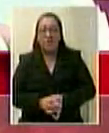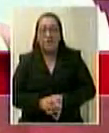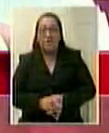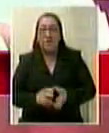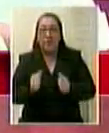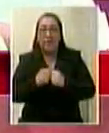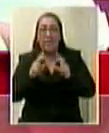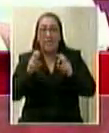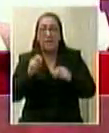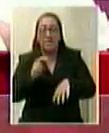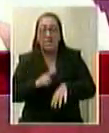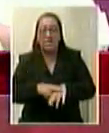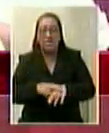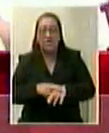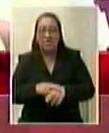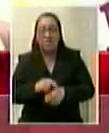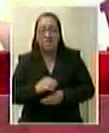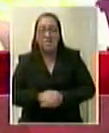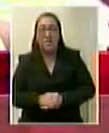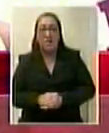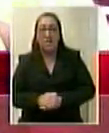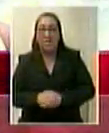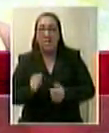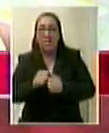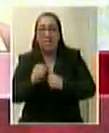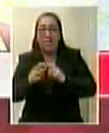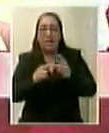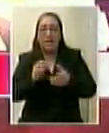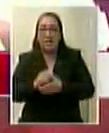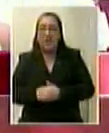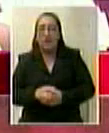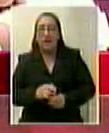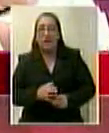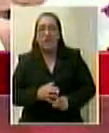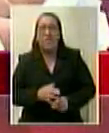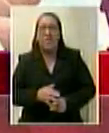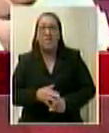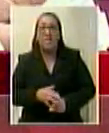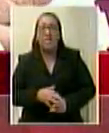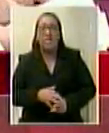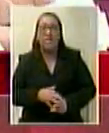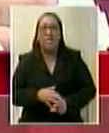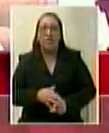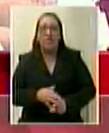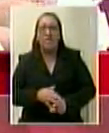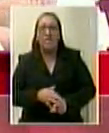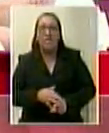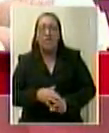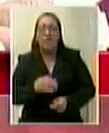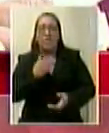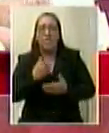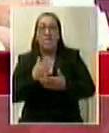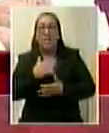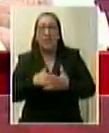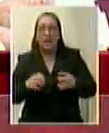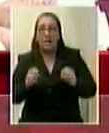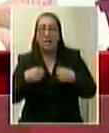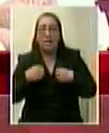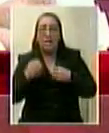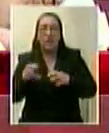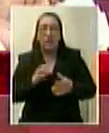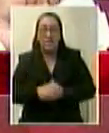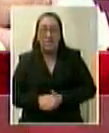Al respecto, se ha hecho un análisis con relación a los hechos y los descargos